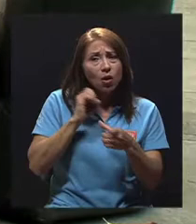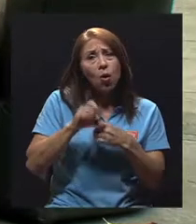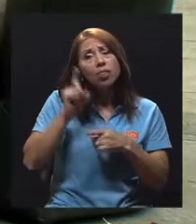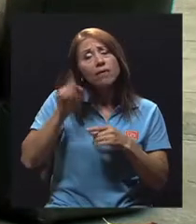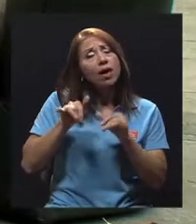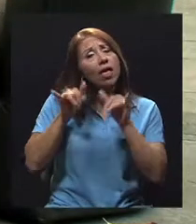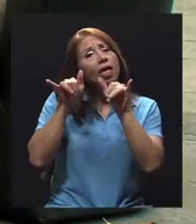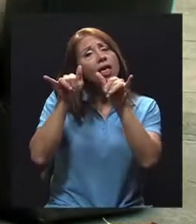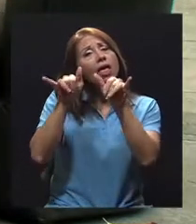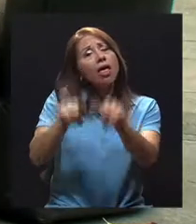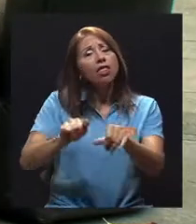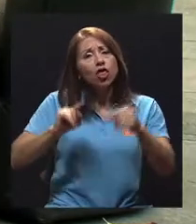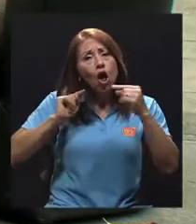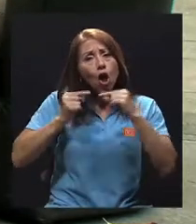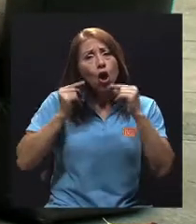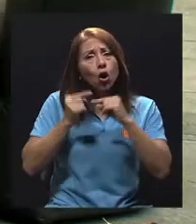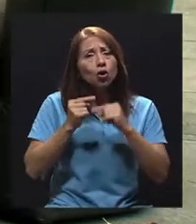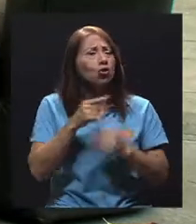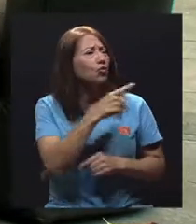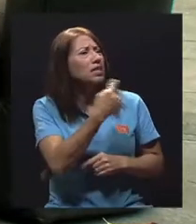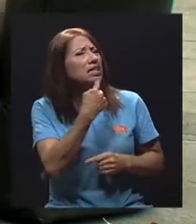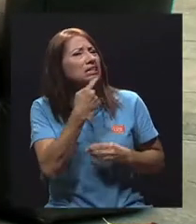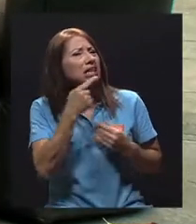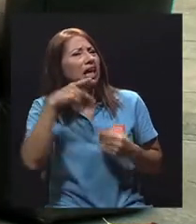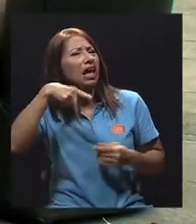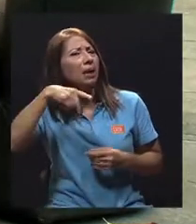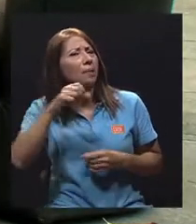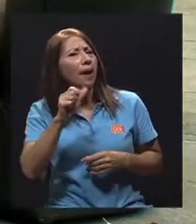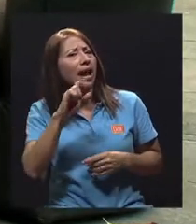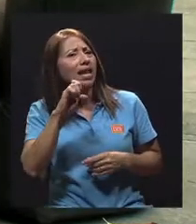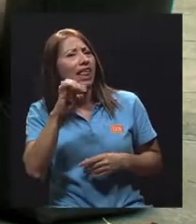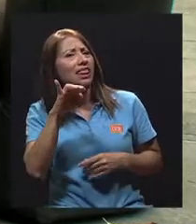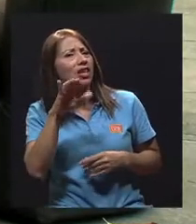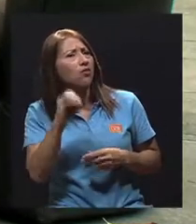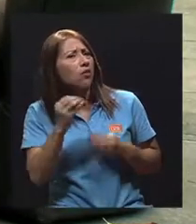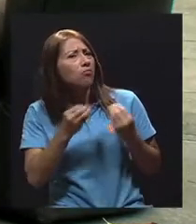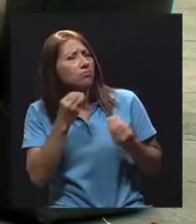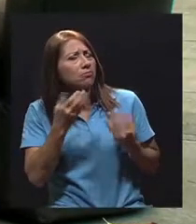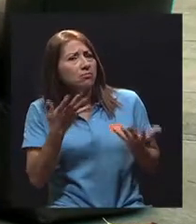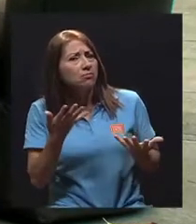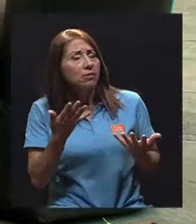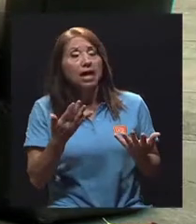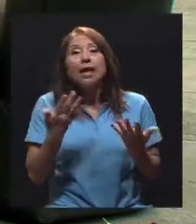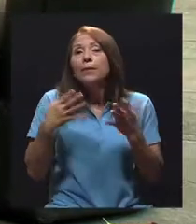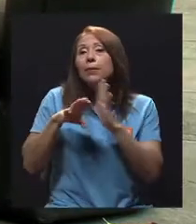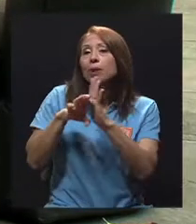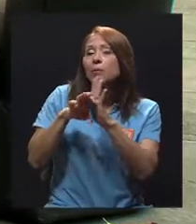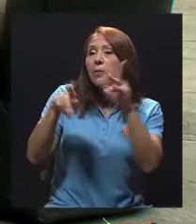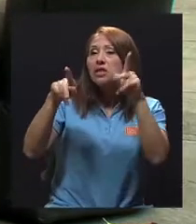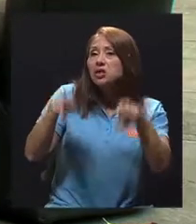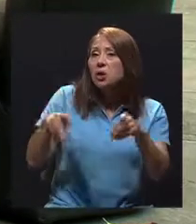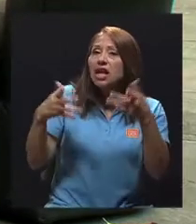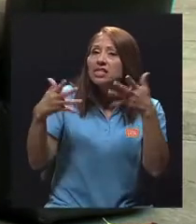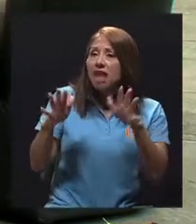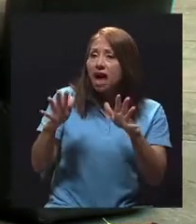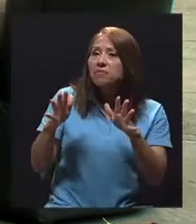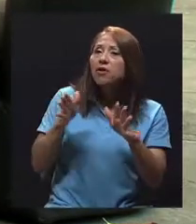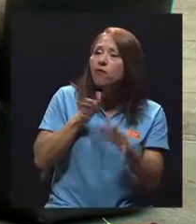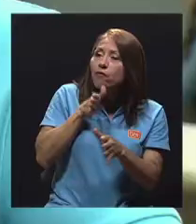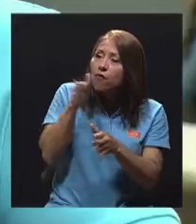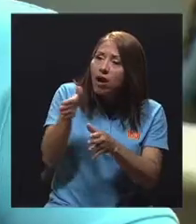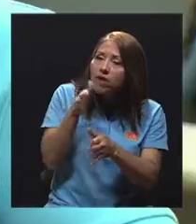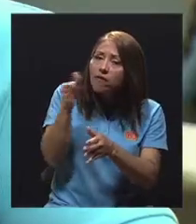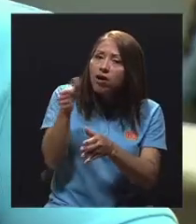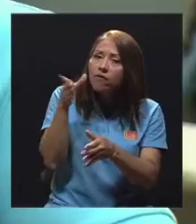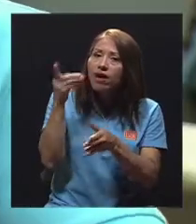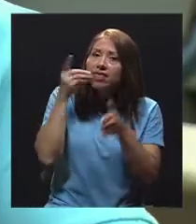permanentemente? No, sí se puede. ¿Paliativo te referís a? En el sentido de que ya se les hizo lo que correspondía,